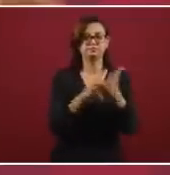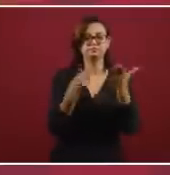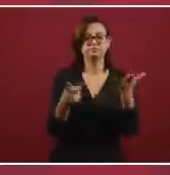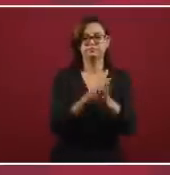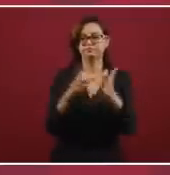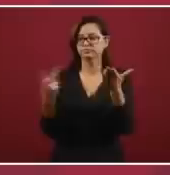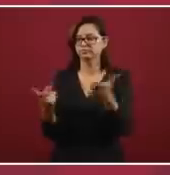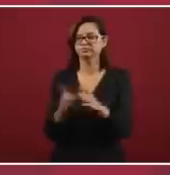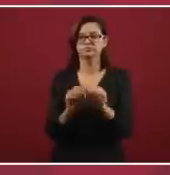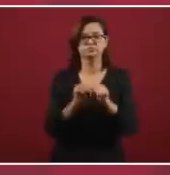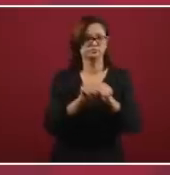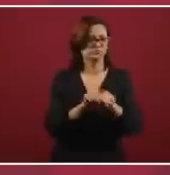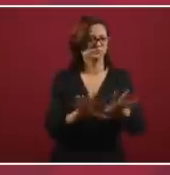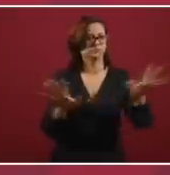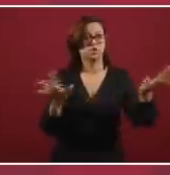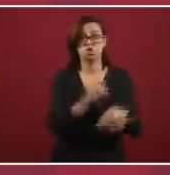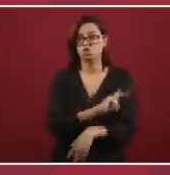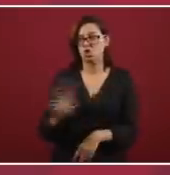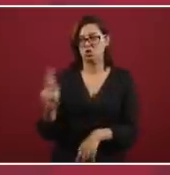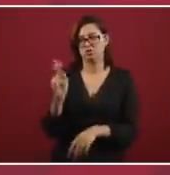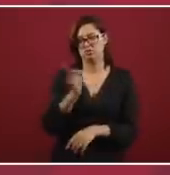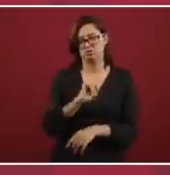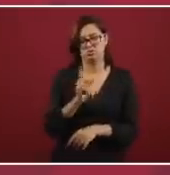con todos, pero digo.